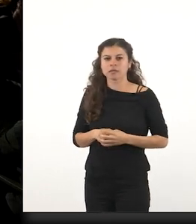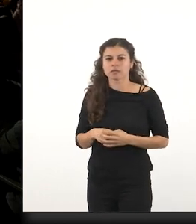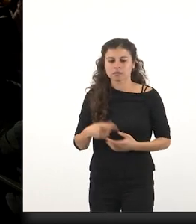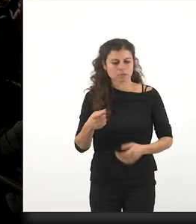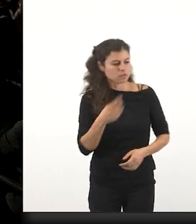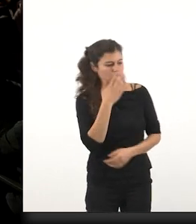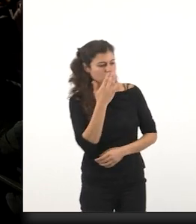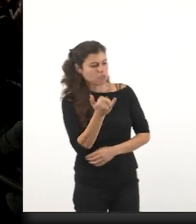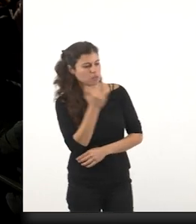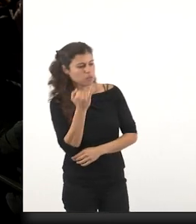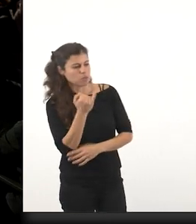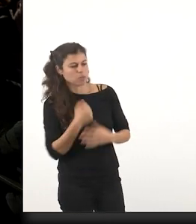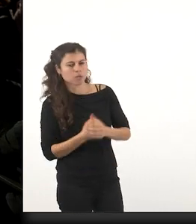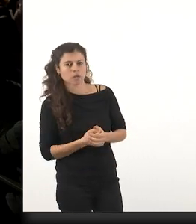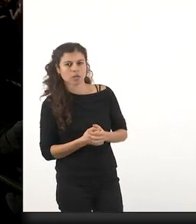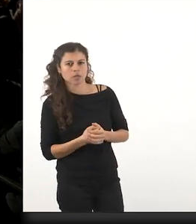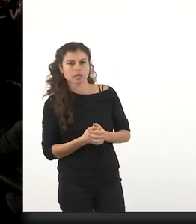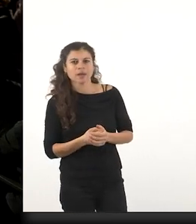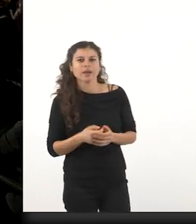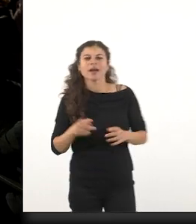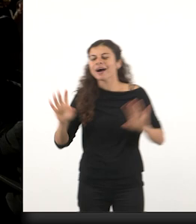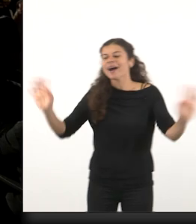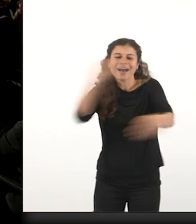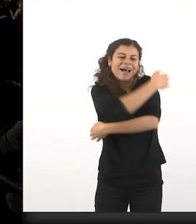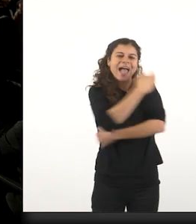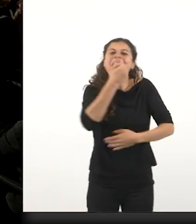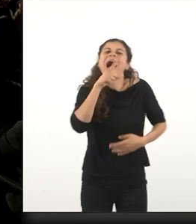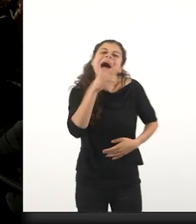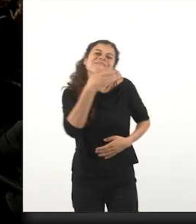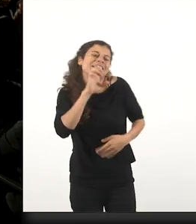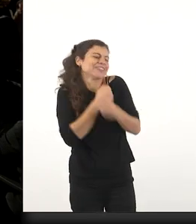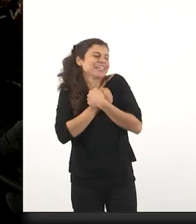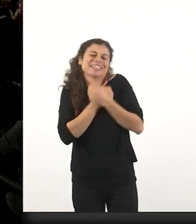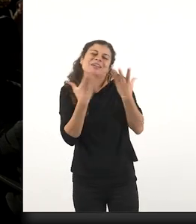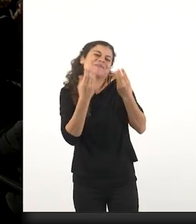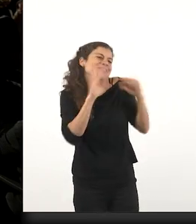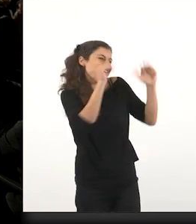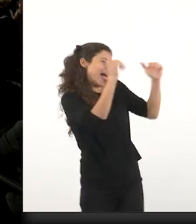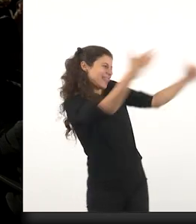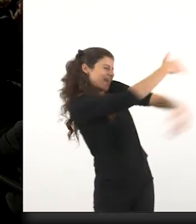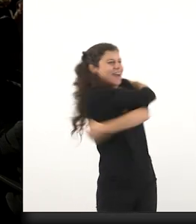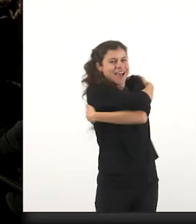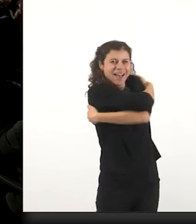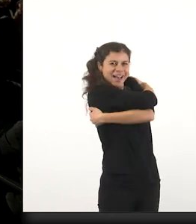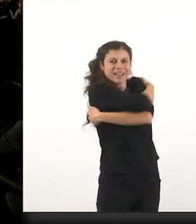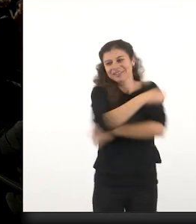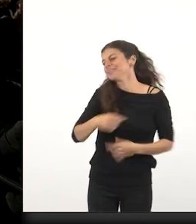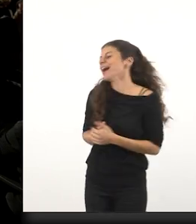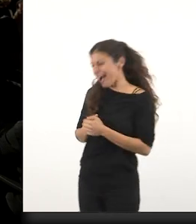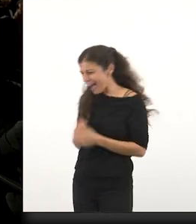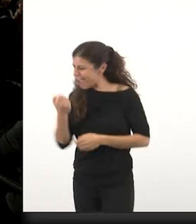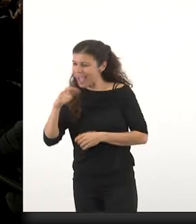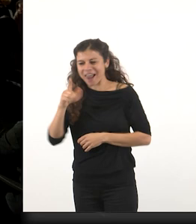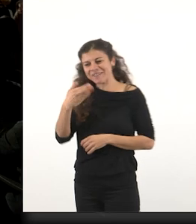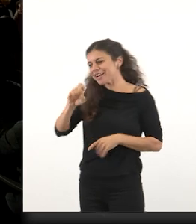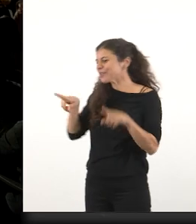Gilipollas este. Ay, adiós, adiós, Alberto, adiós, te quiero un montón. Ay, ¿has visto, Antonio, tío? Es que el Alberto es como el